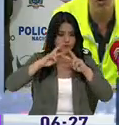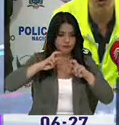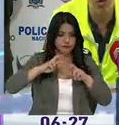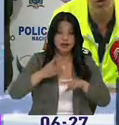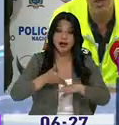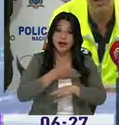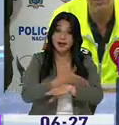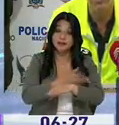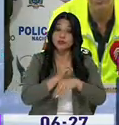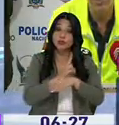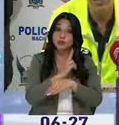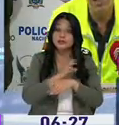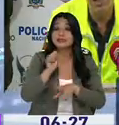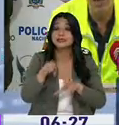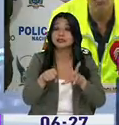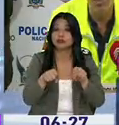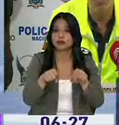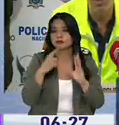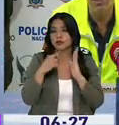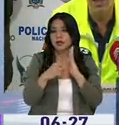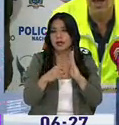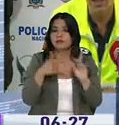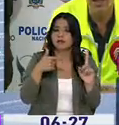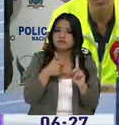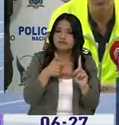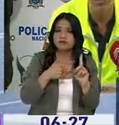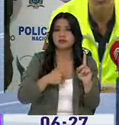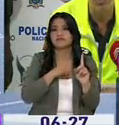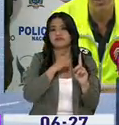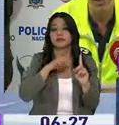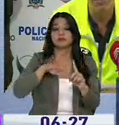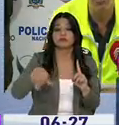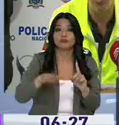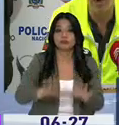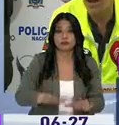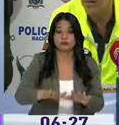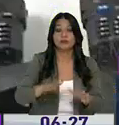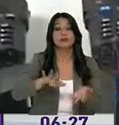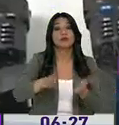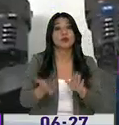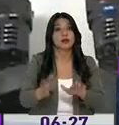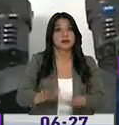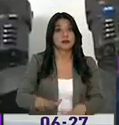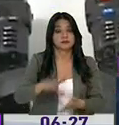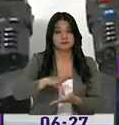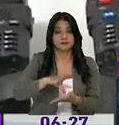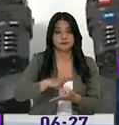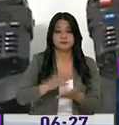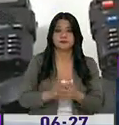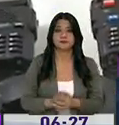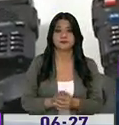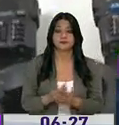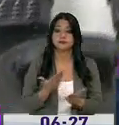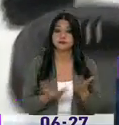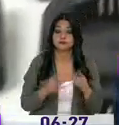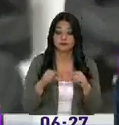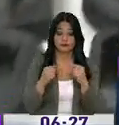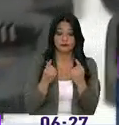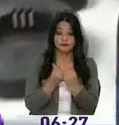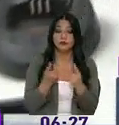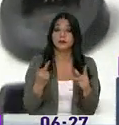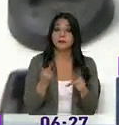o fueron utilizadas en alguna muerte aquí dentro de la ciudad, en la parte urbana. Posiblemente se trate de una banda